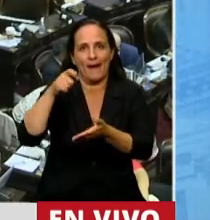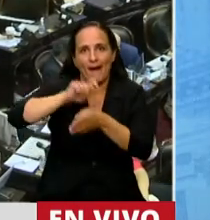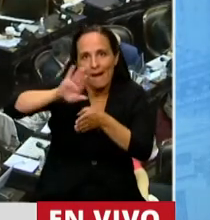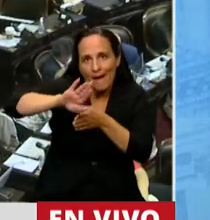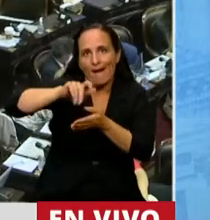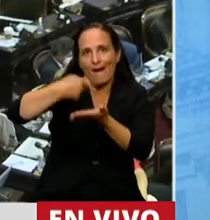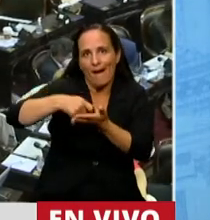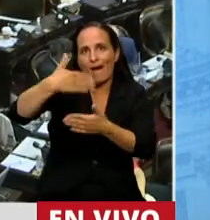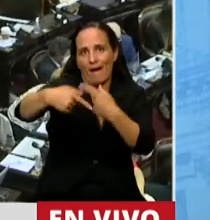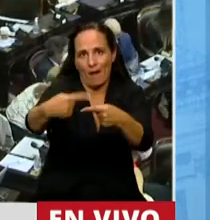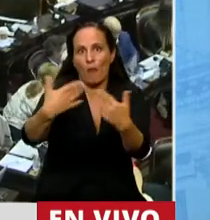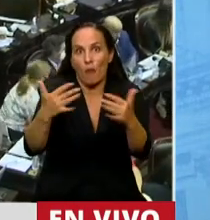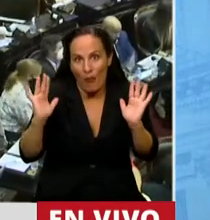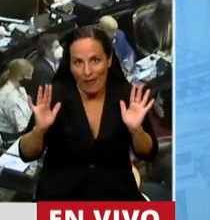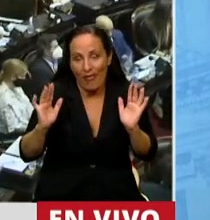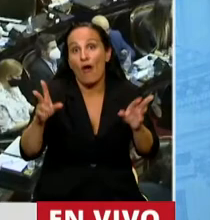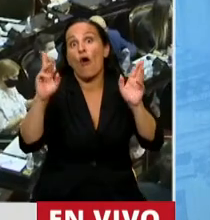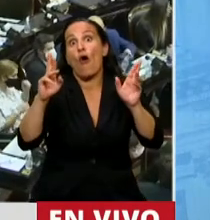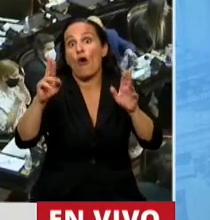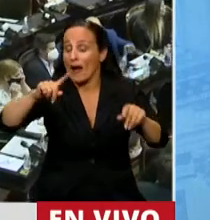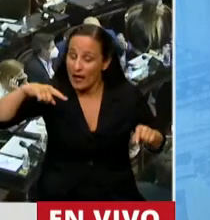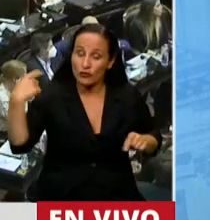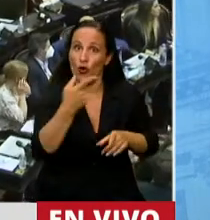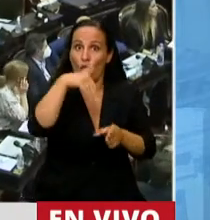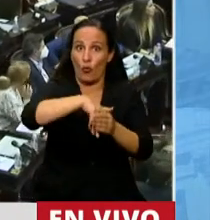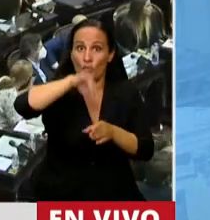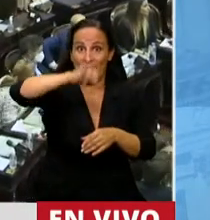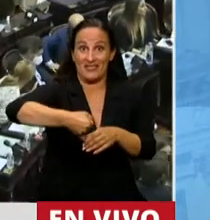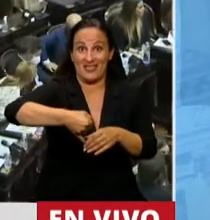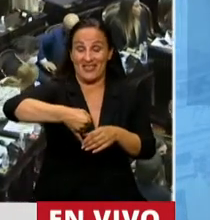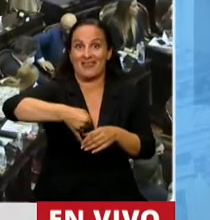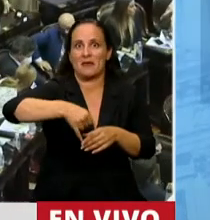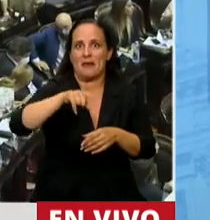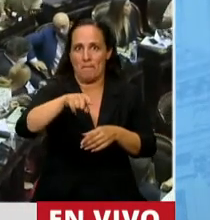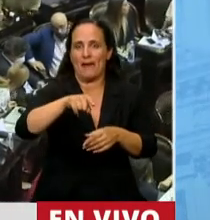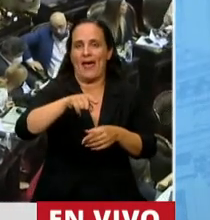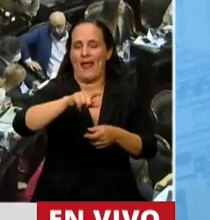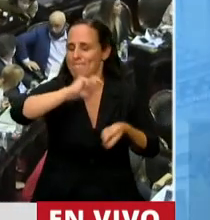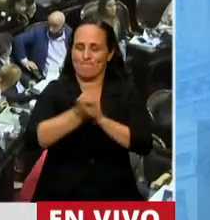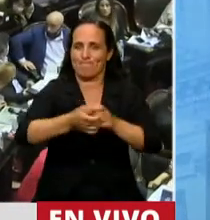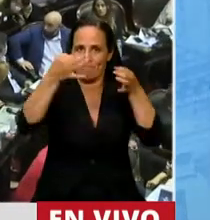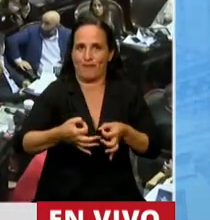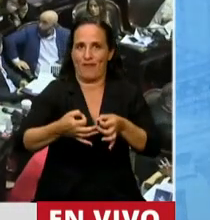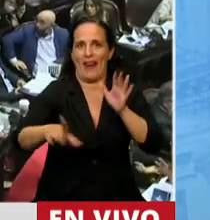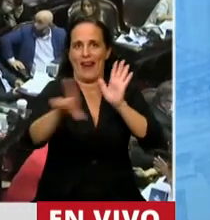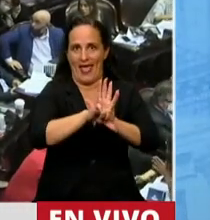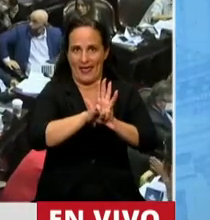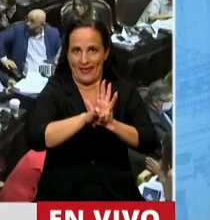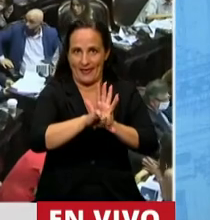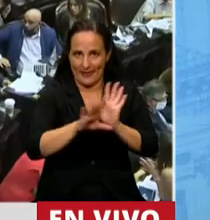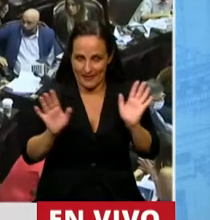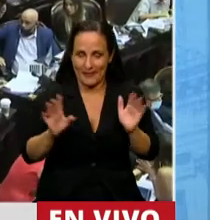transformemos entre todos en ley y no busquemos excusa o atajo